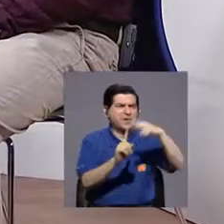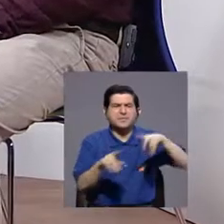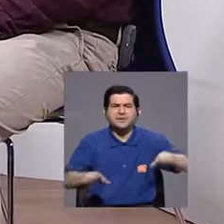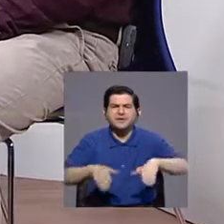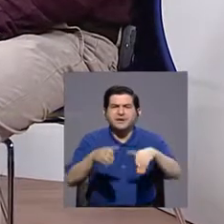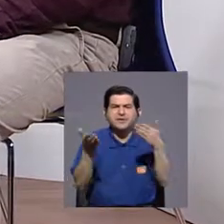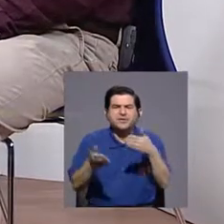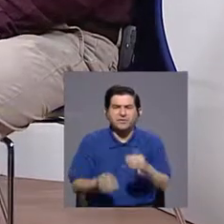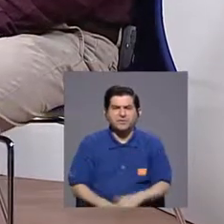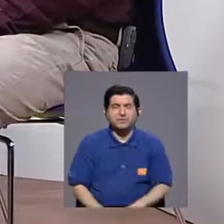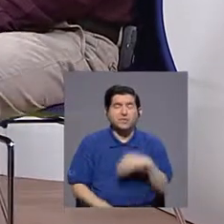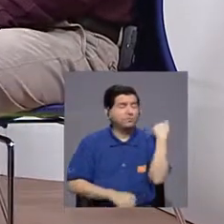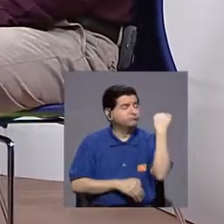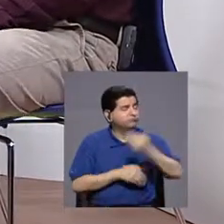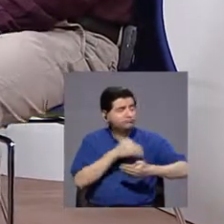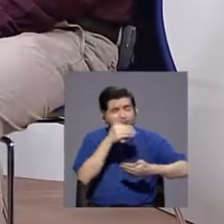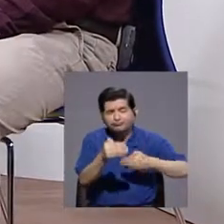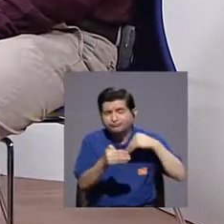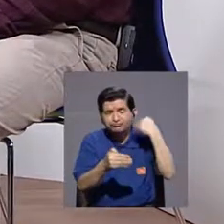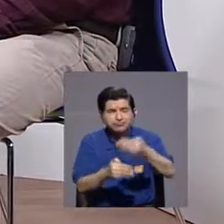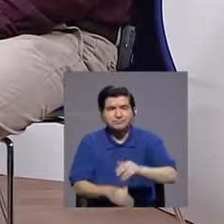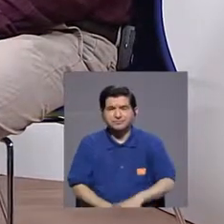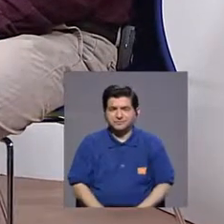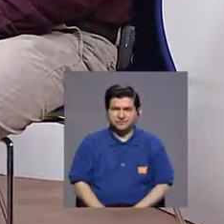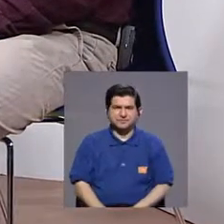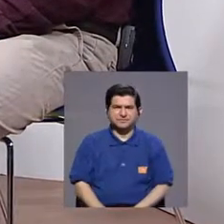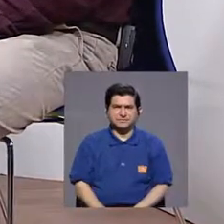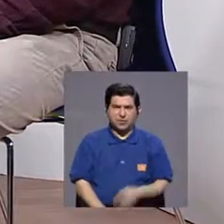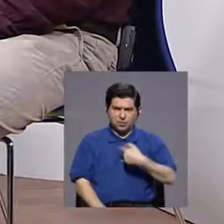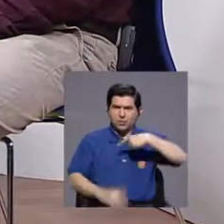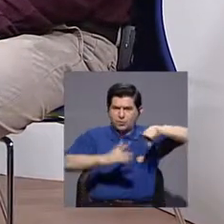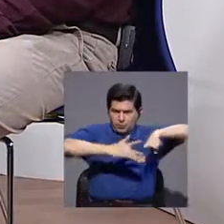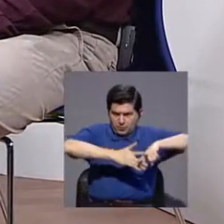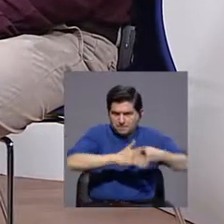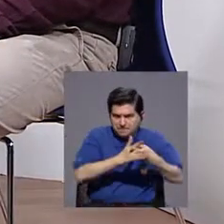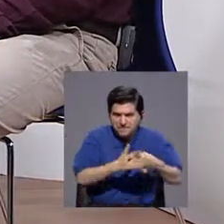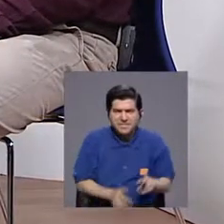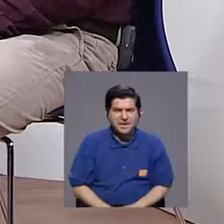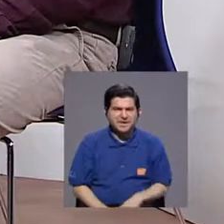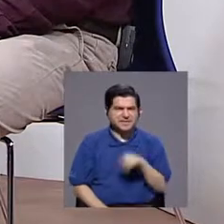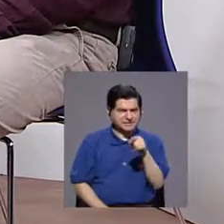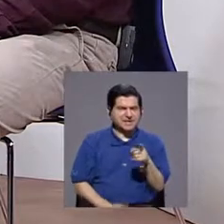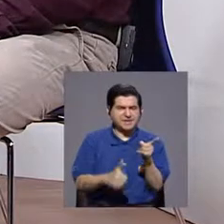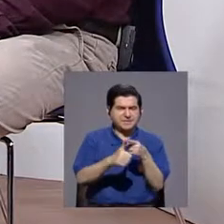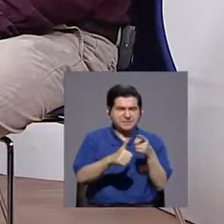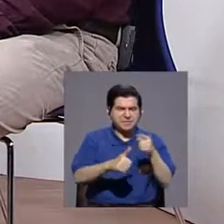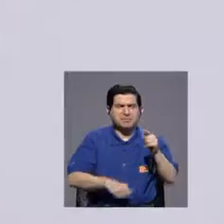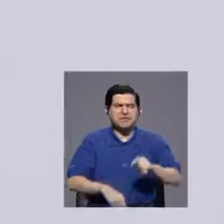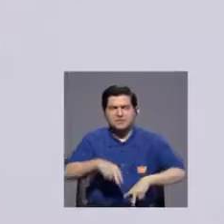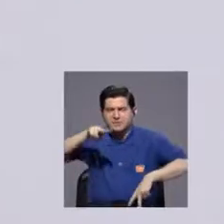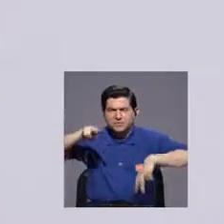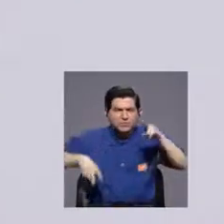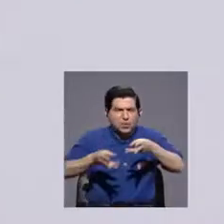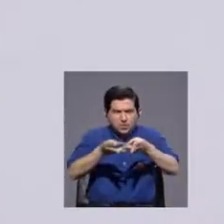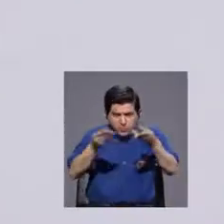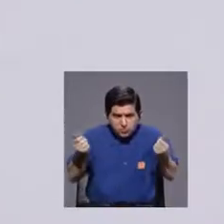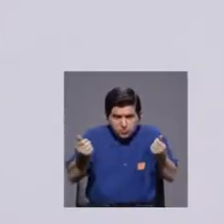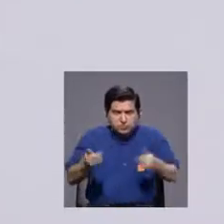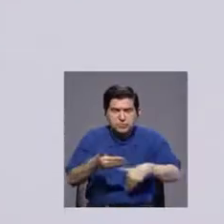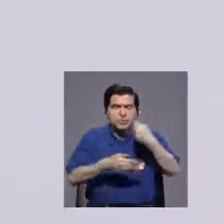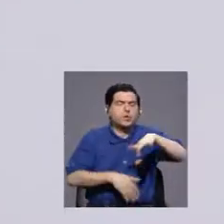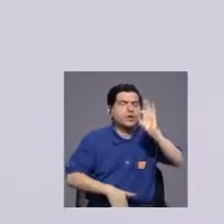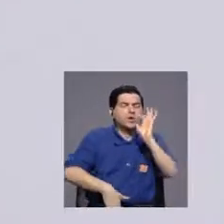ustedes bueno esto es un proceso estado en realidad porque uno comienza provocando inicialmente la variabilidad después de ser